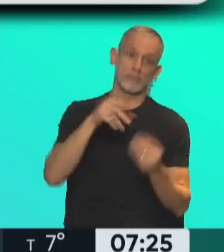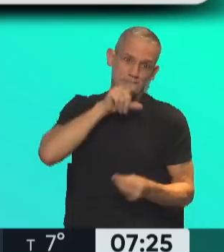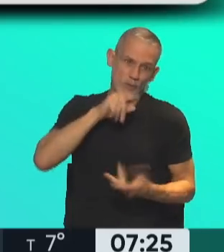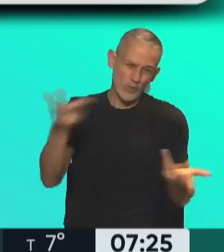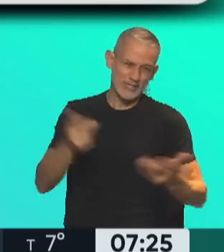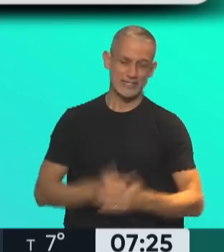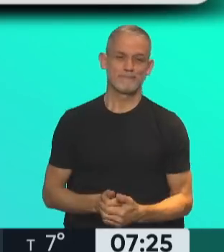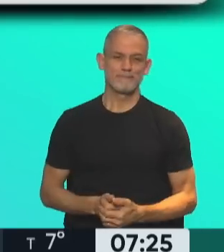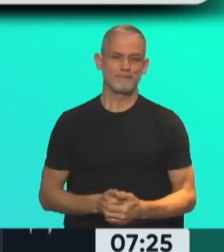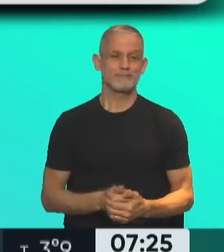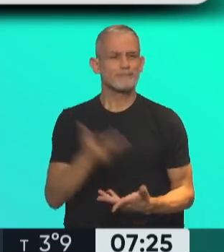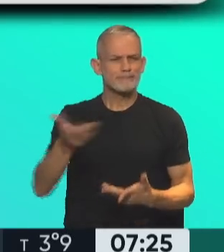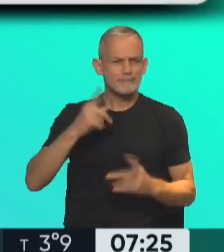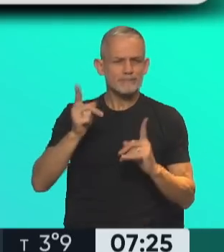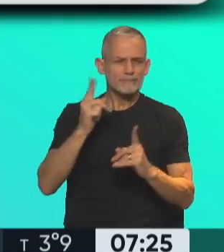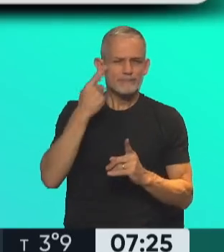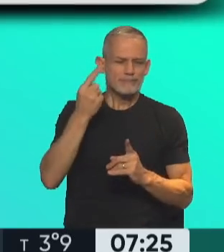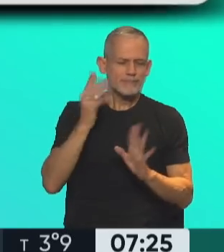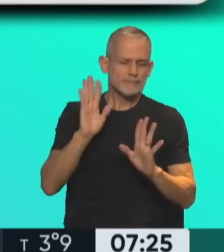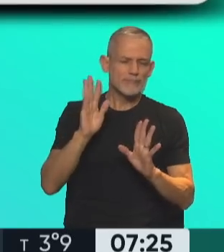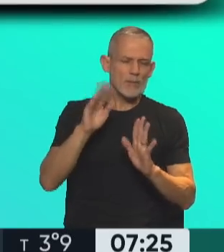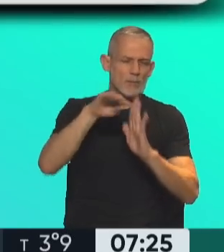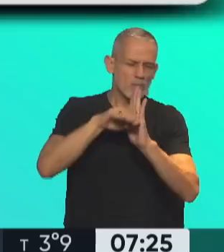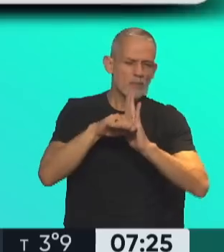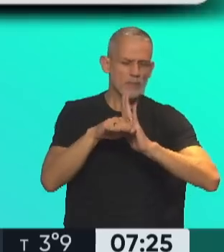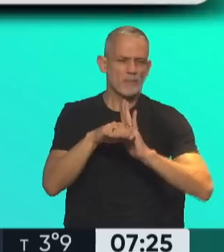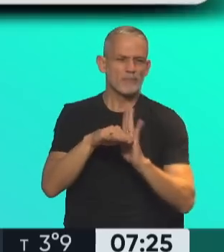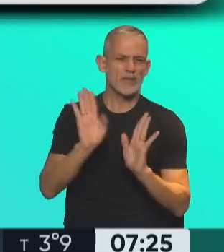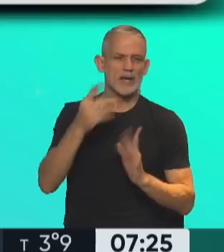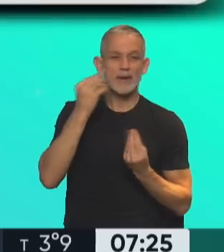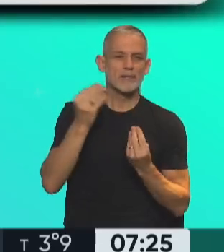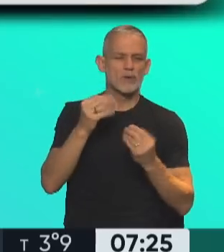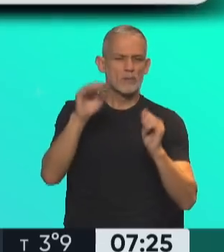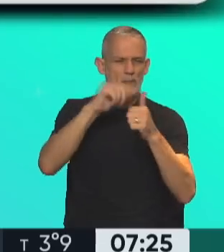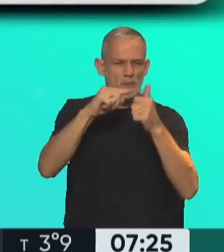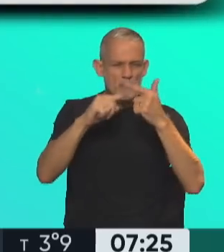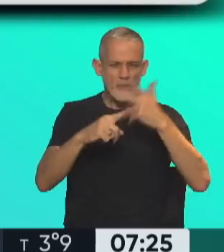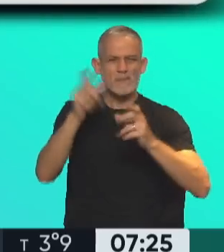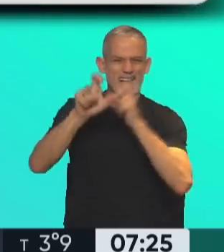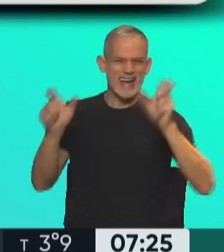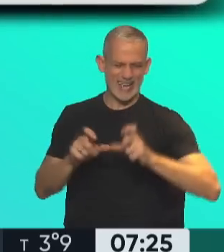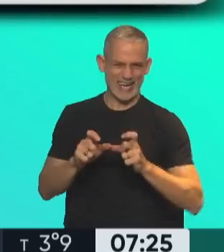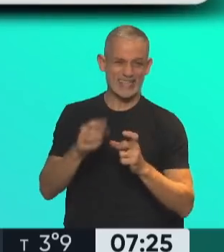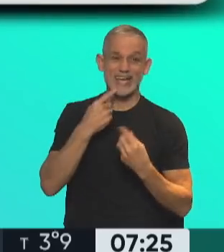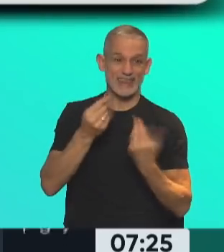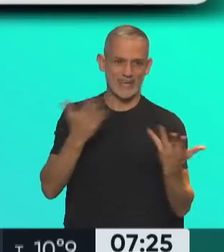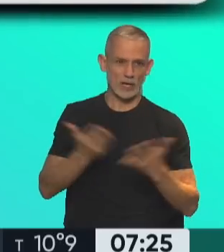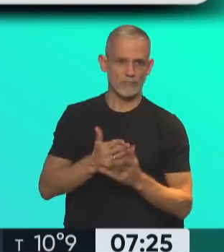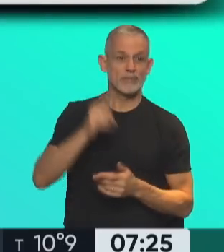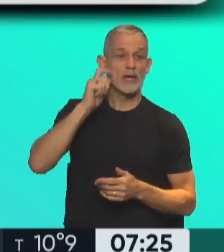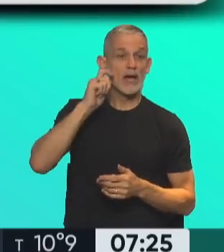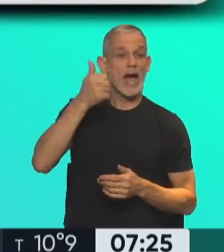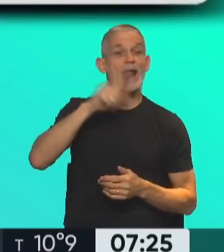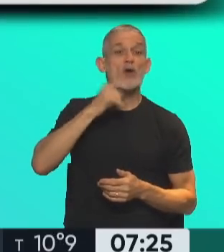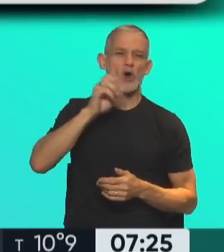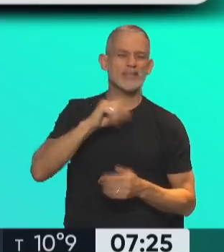ministras, Vero, recorremos con vos, con Ale y también con Flor, lo que han señalado tras la confirmación de Batakis como ministra. Eli Gómez Alcorta, que es la